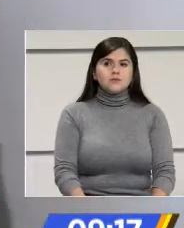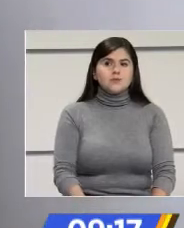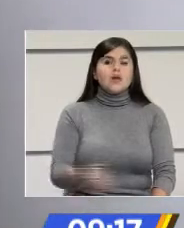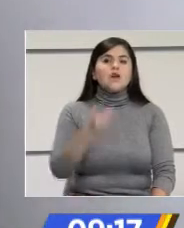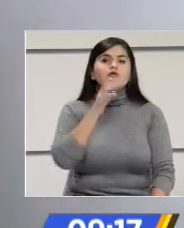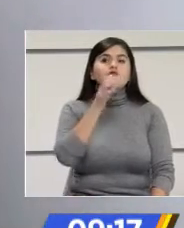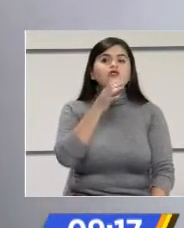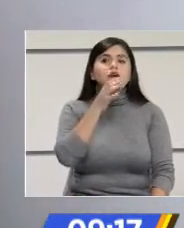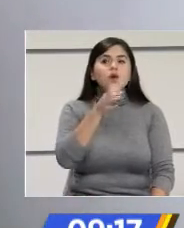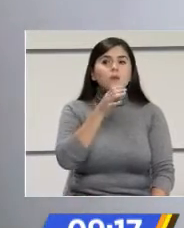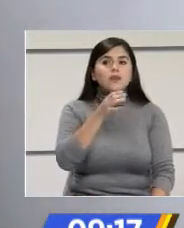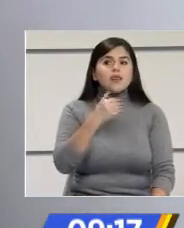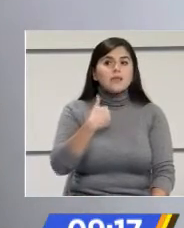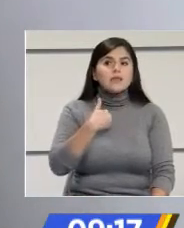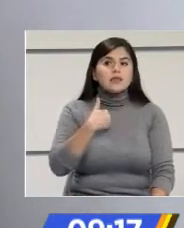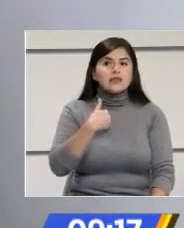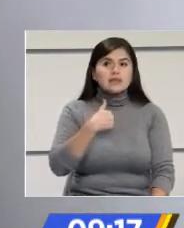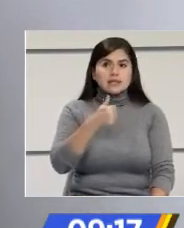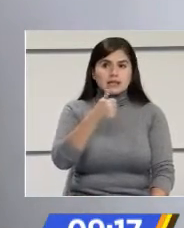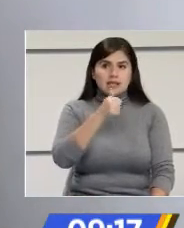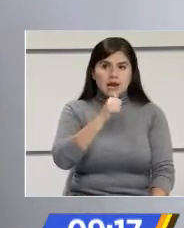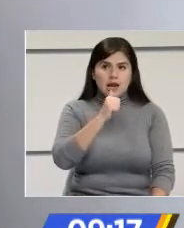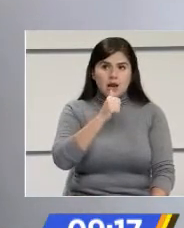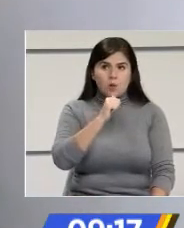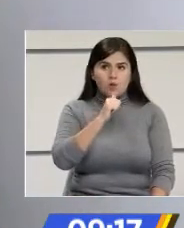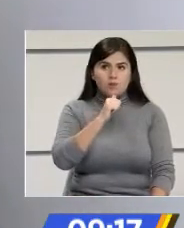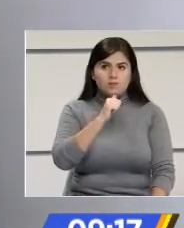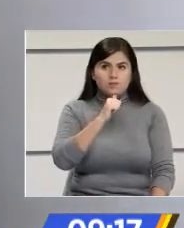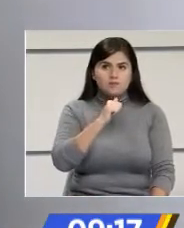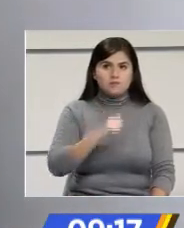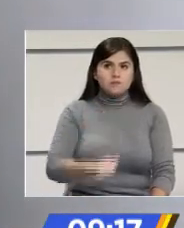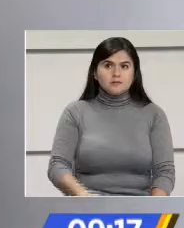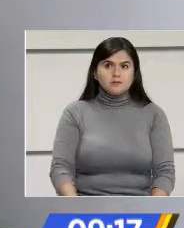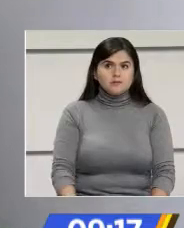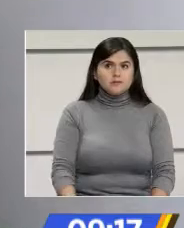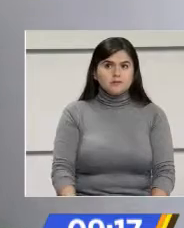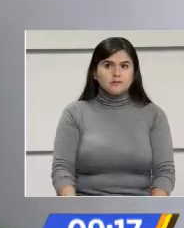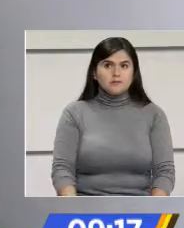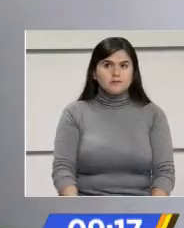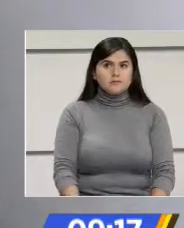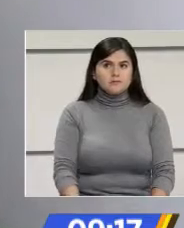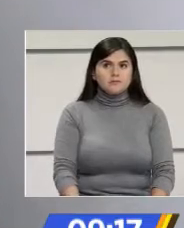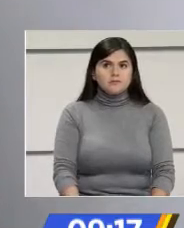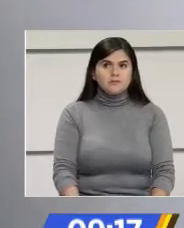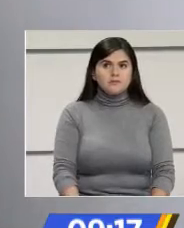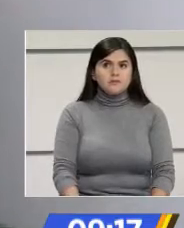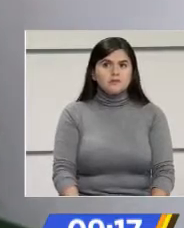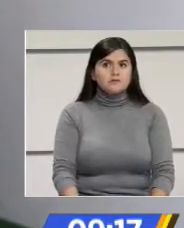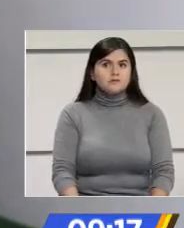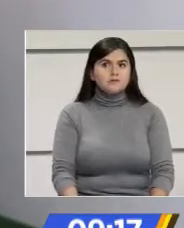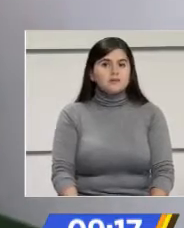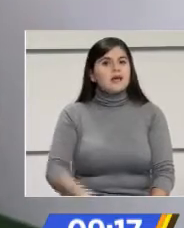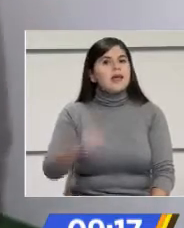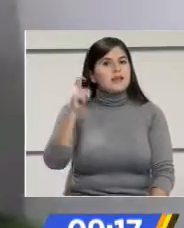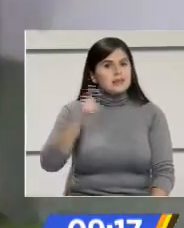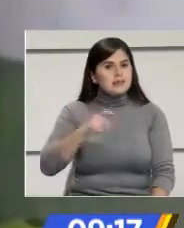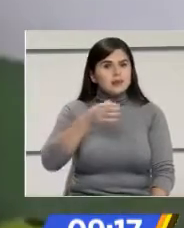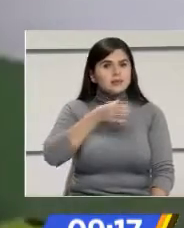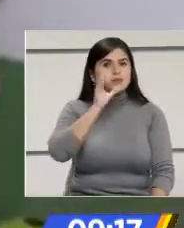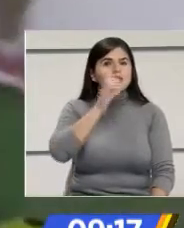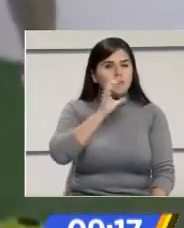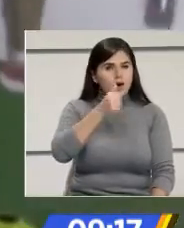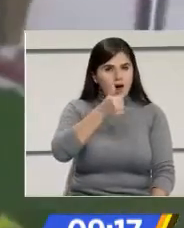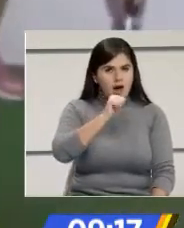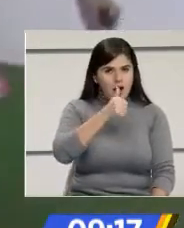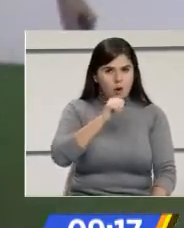que ayudar a mí para acordarme, ¿verdad? Sí, sí, correcto. Ok, Gabriel, todos en casita siempre que estar hidratados, siempre que estar